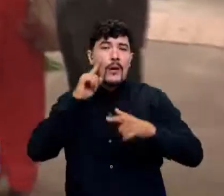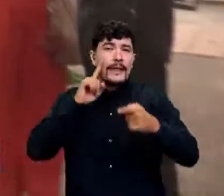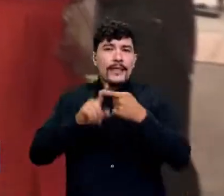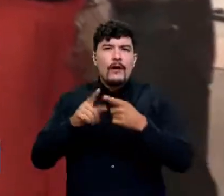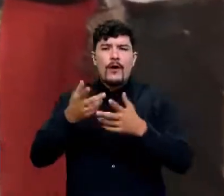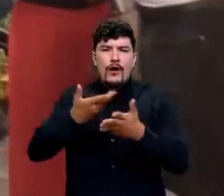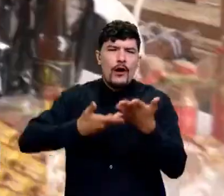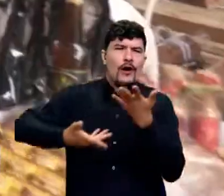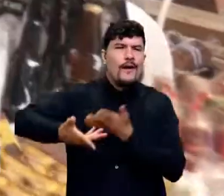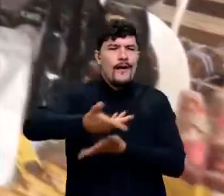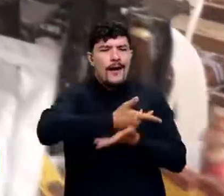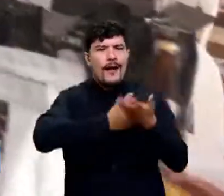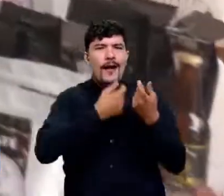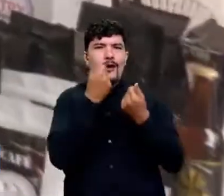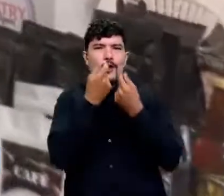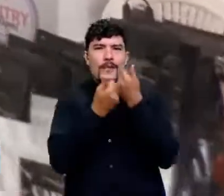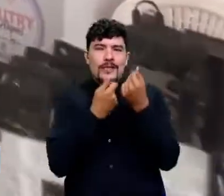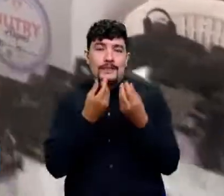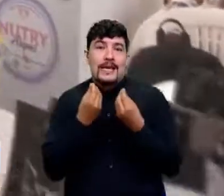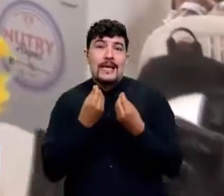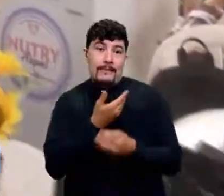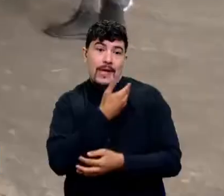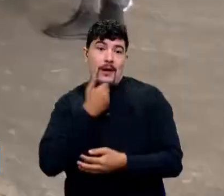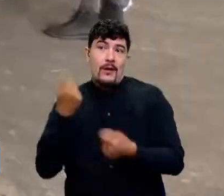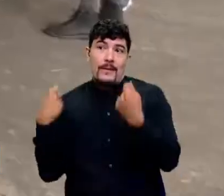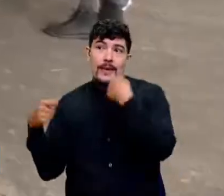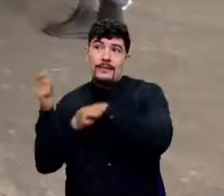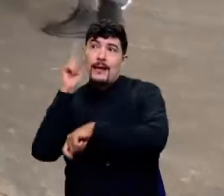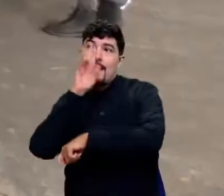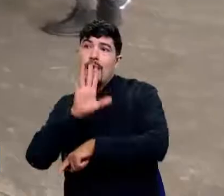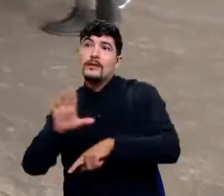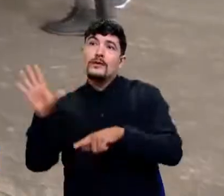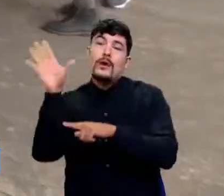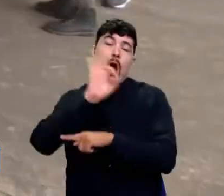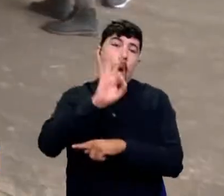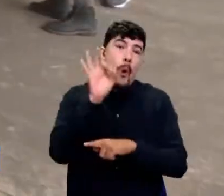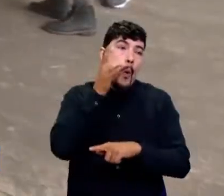abrir nuevos mercados en el país y también trazar una ruta hacia el exterior